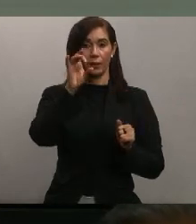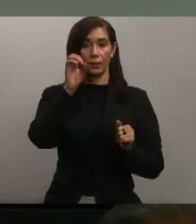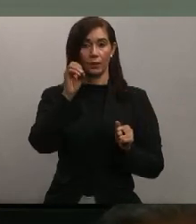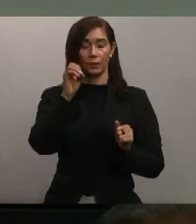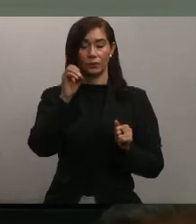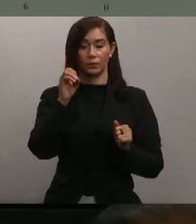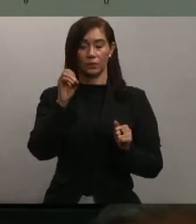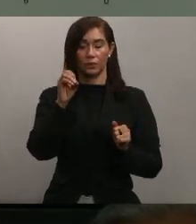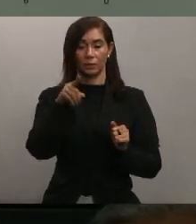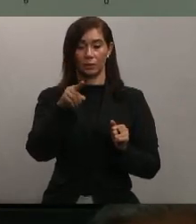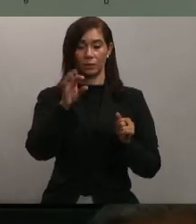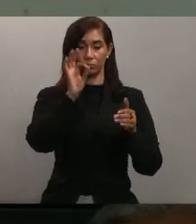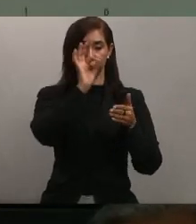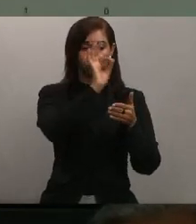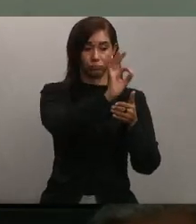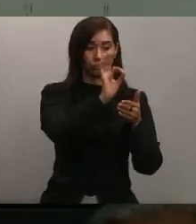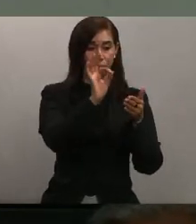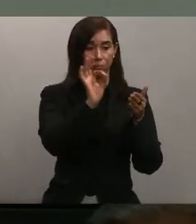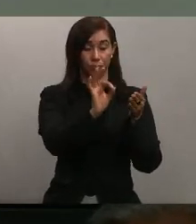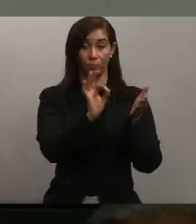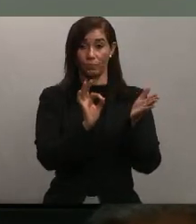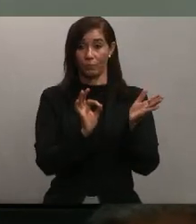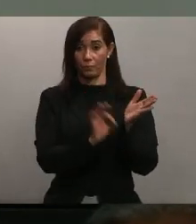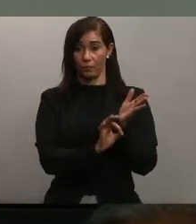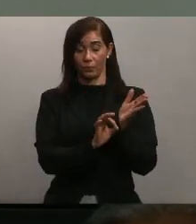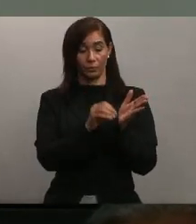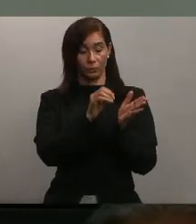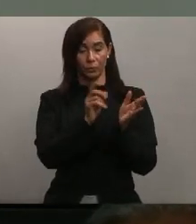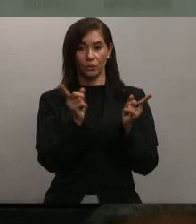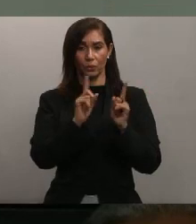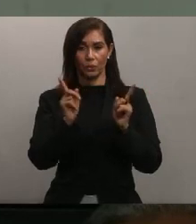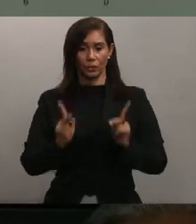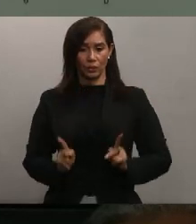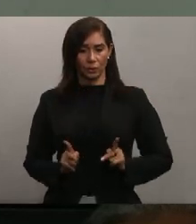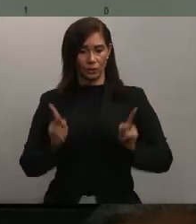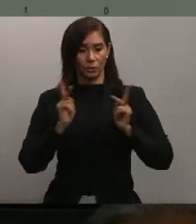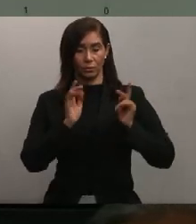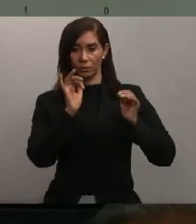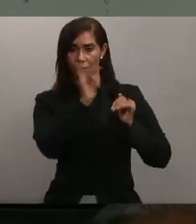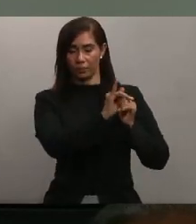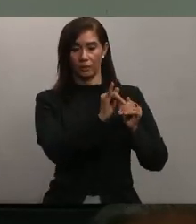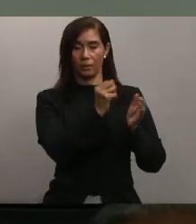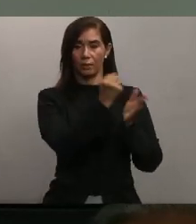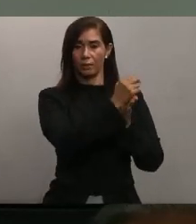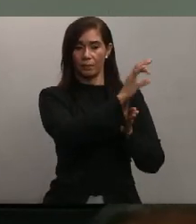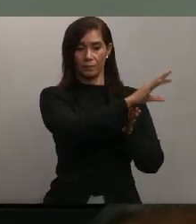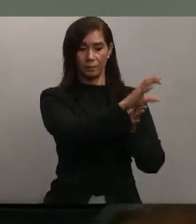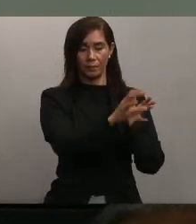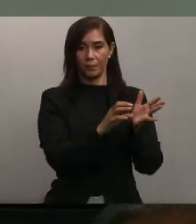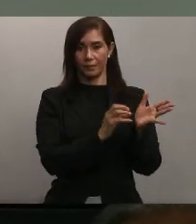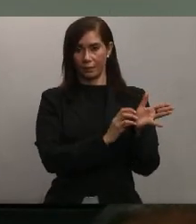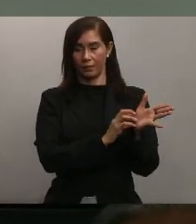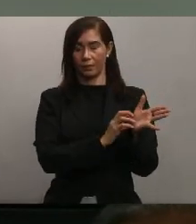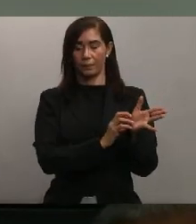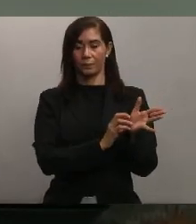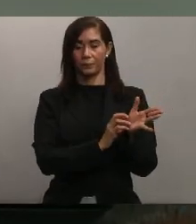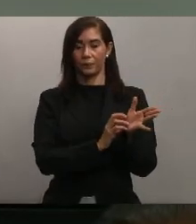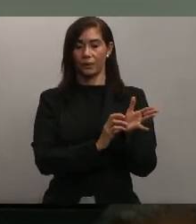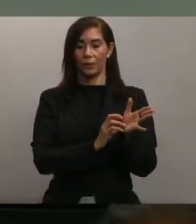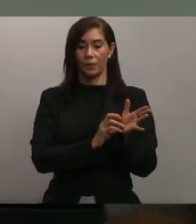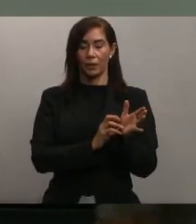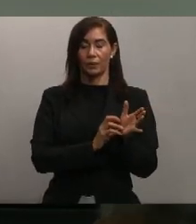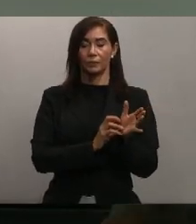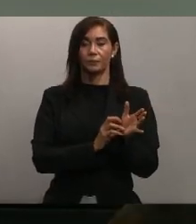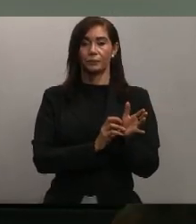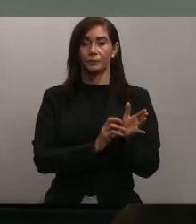desconocidos. Los puntos en los cuales se han producido este fenómeno están ahí en el mapa y la